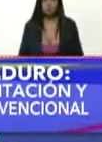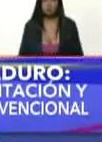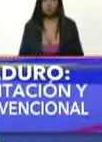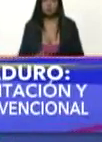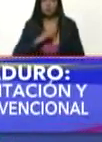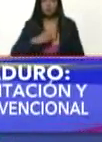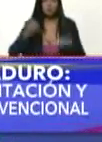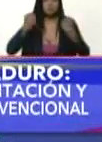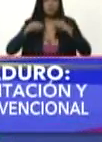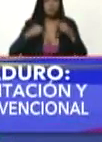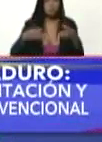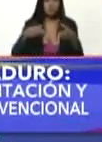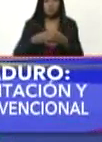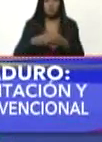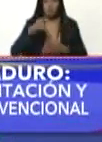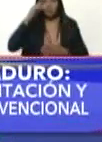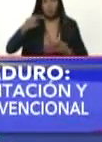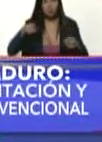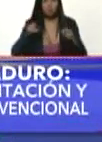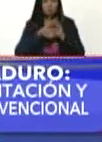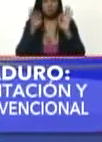ejercicios colectivos, cívico-militares,